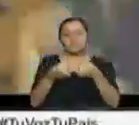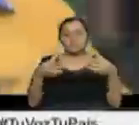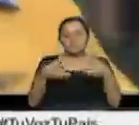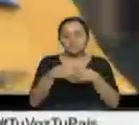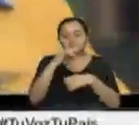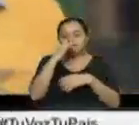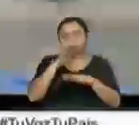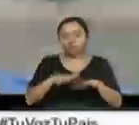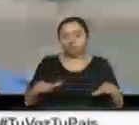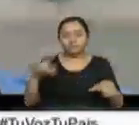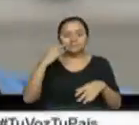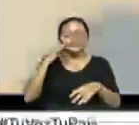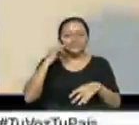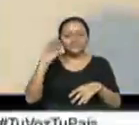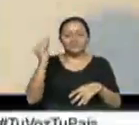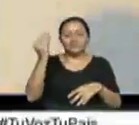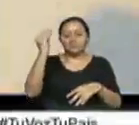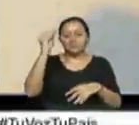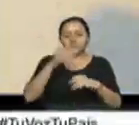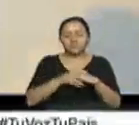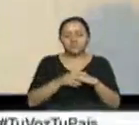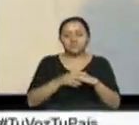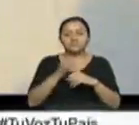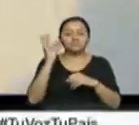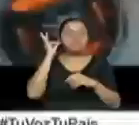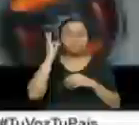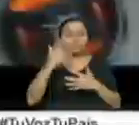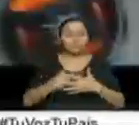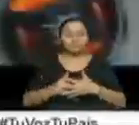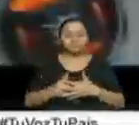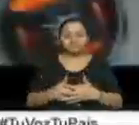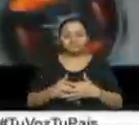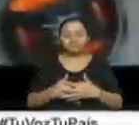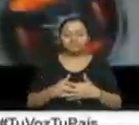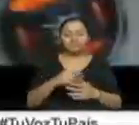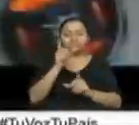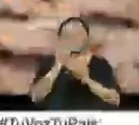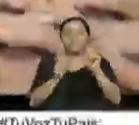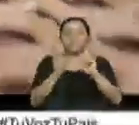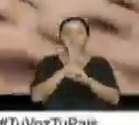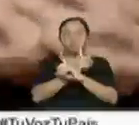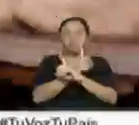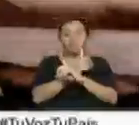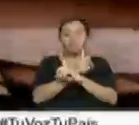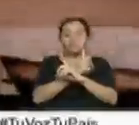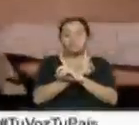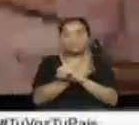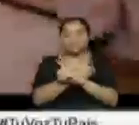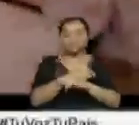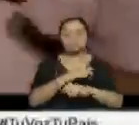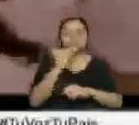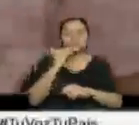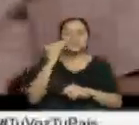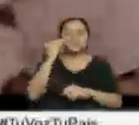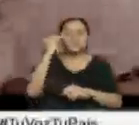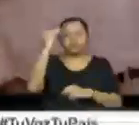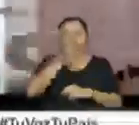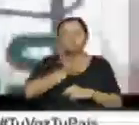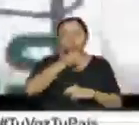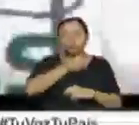niñas, niños y adolescentes, mujeres embarazadas, personas con discapacidad, adultos